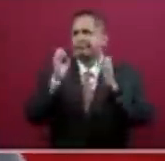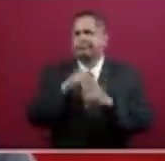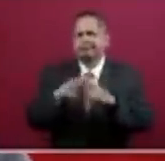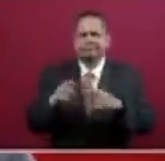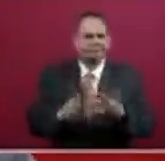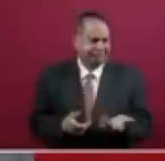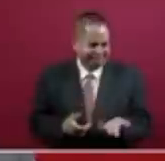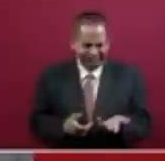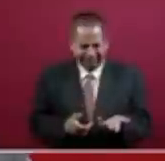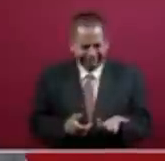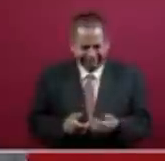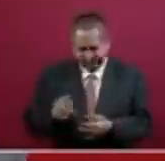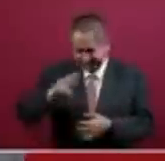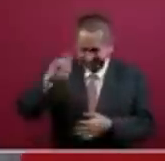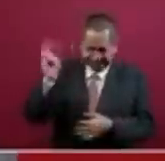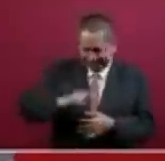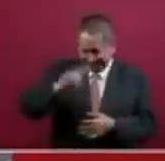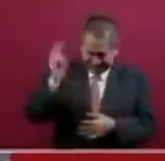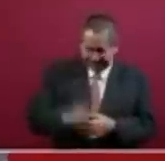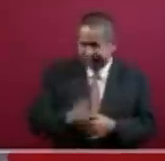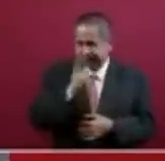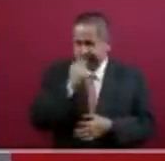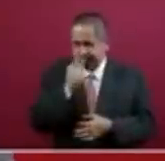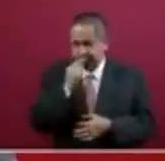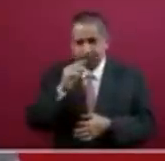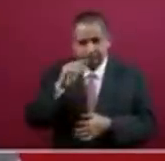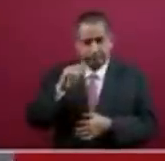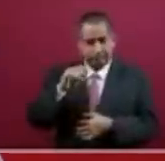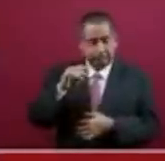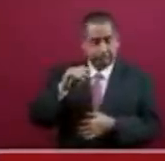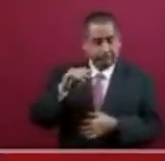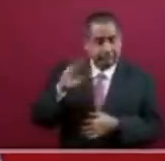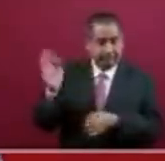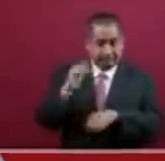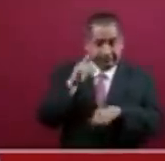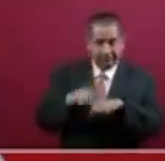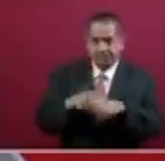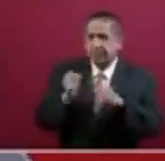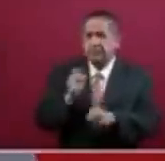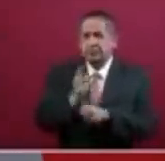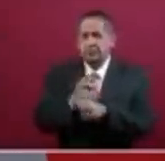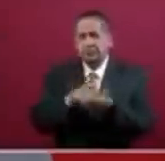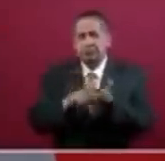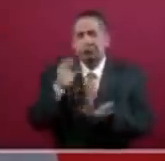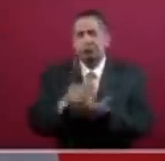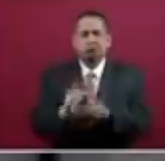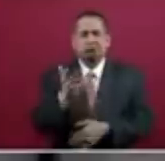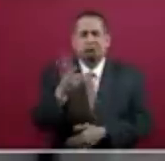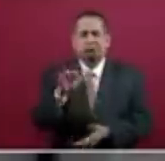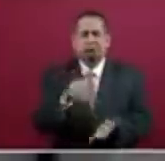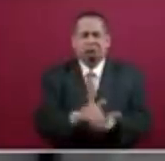Entonces, realmente efectivos para la seguridad pública son 10,000.